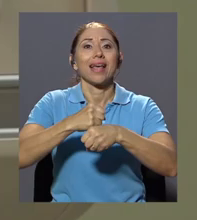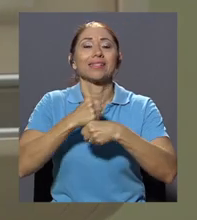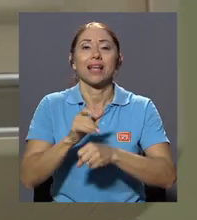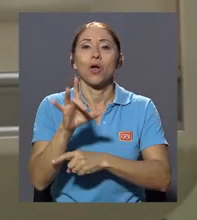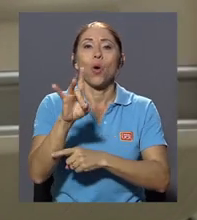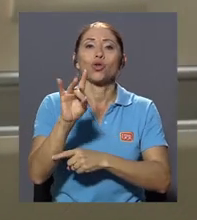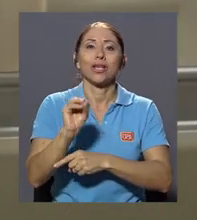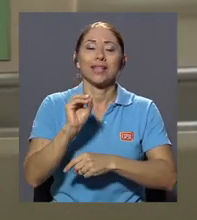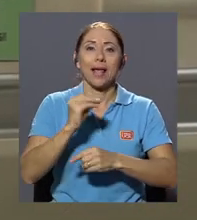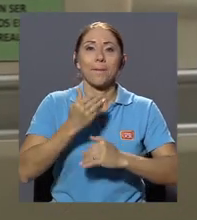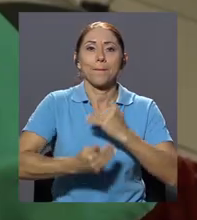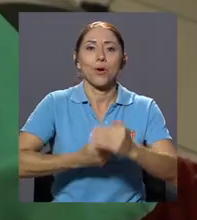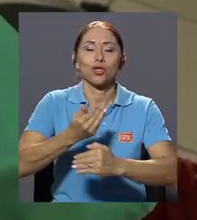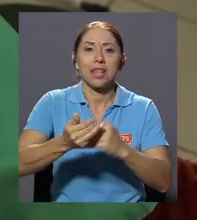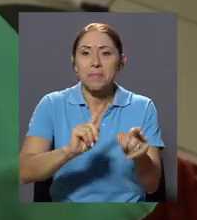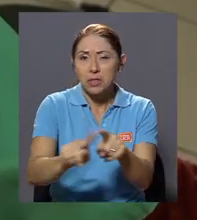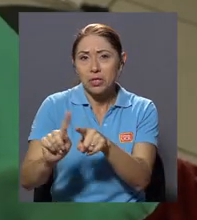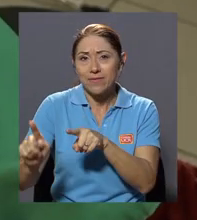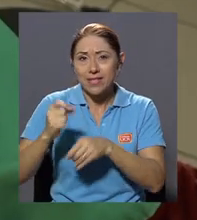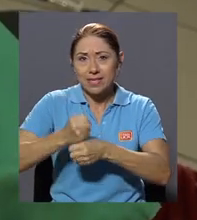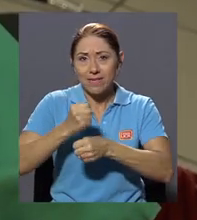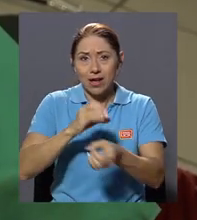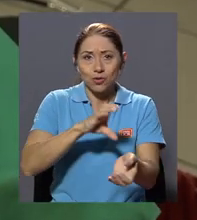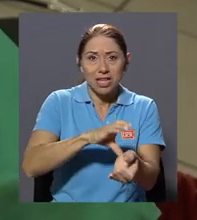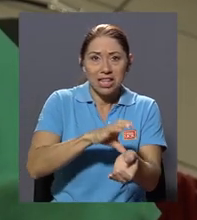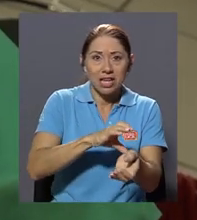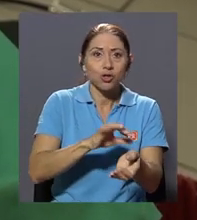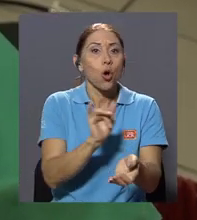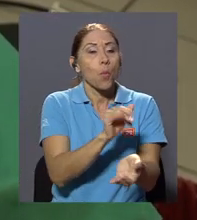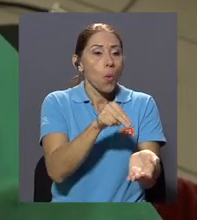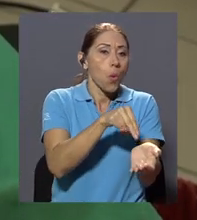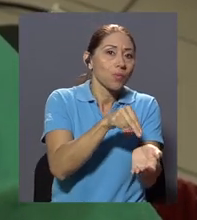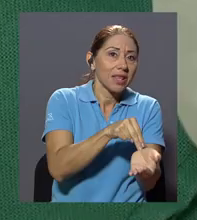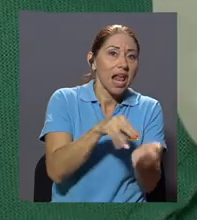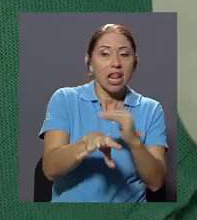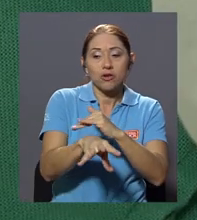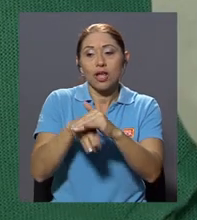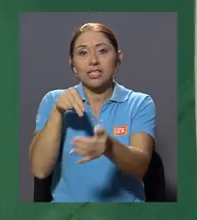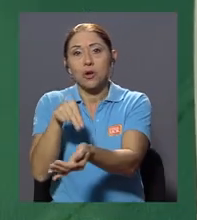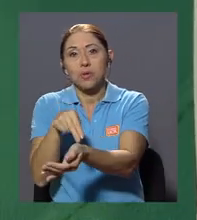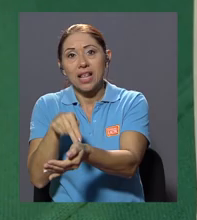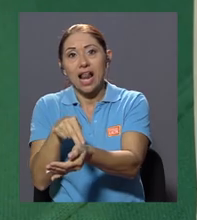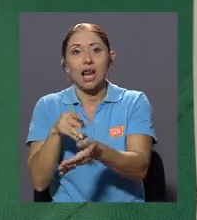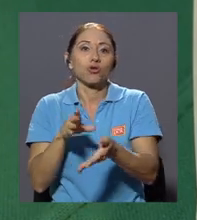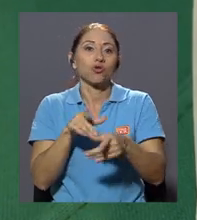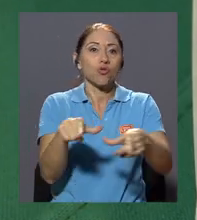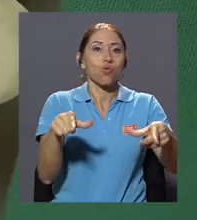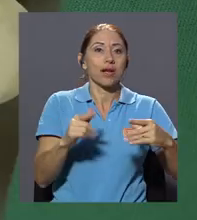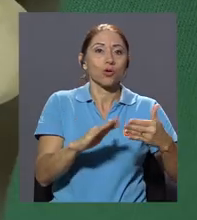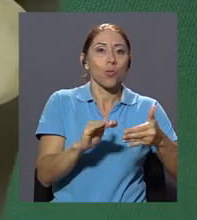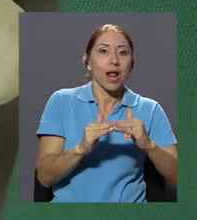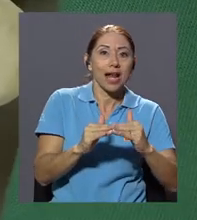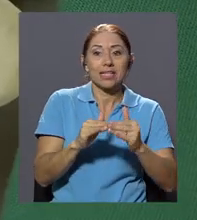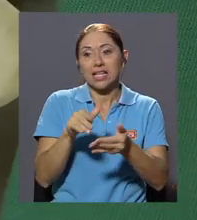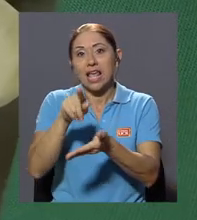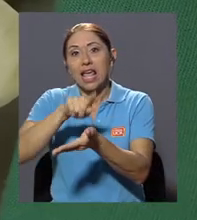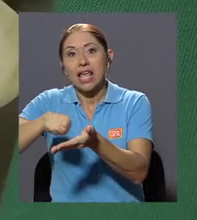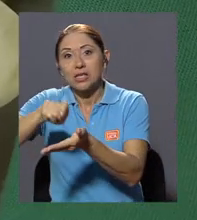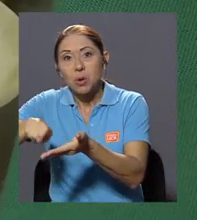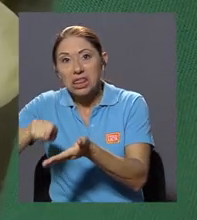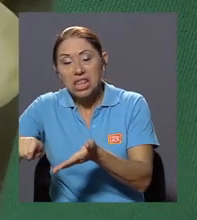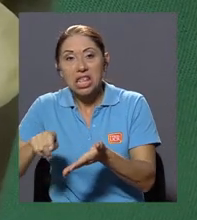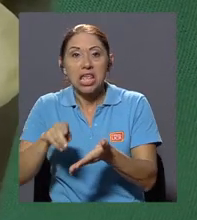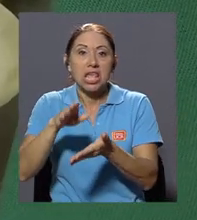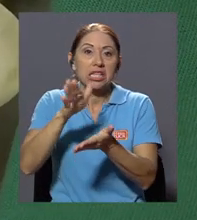80 procedimientos clínicos en ambientes hospitalarios, extrahospitalarios, comunales, escolares, de emergencia, de